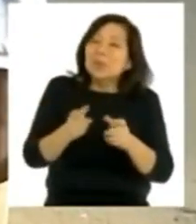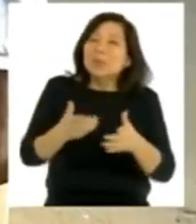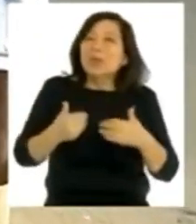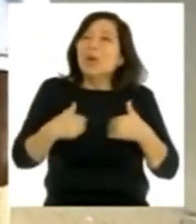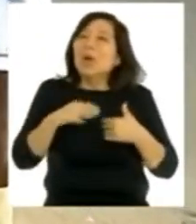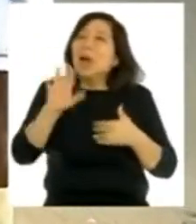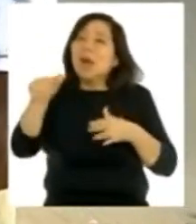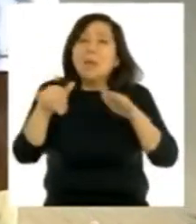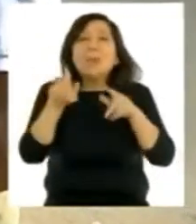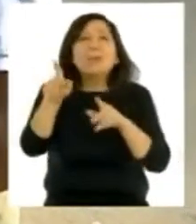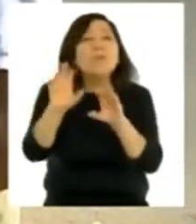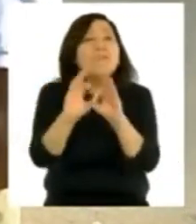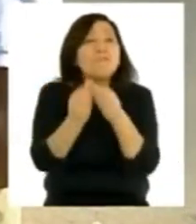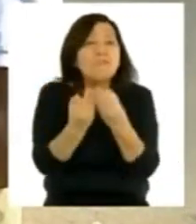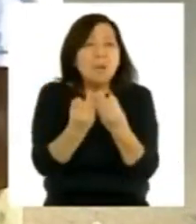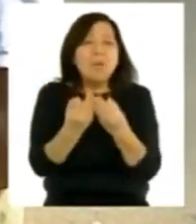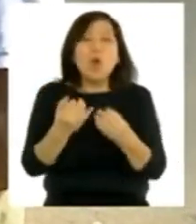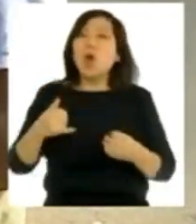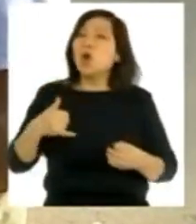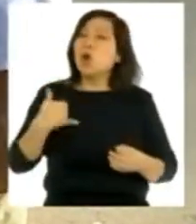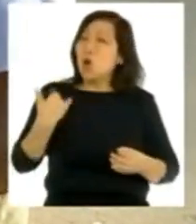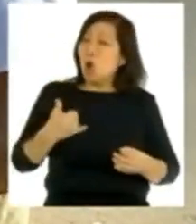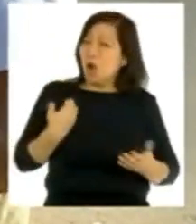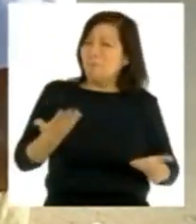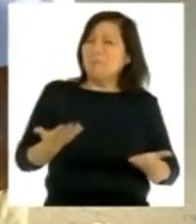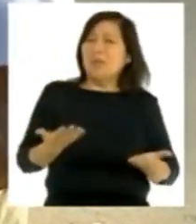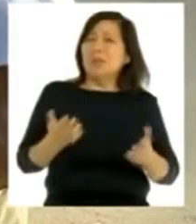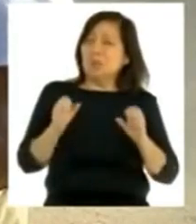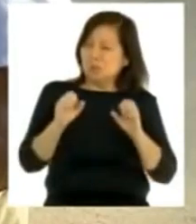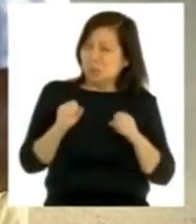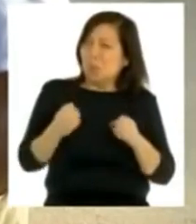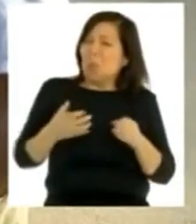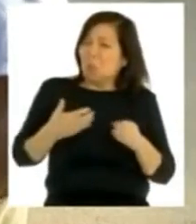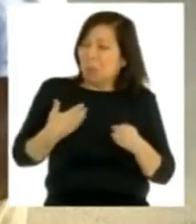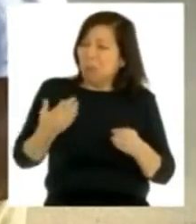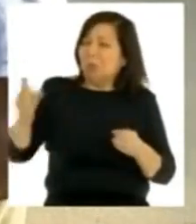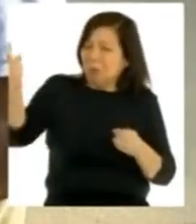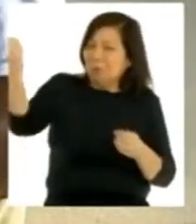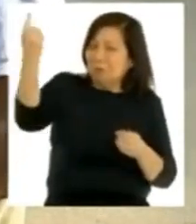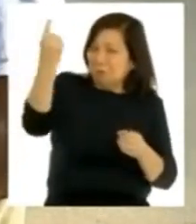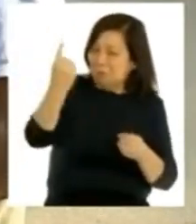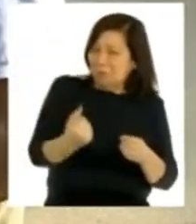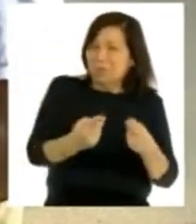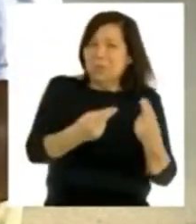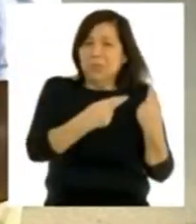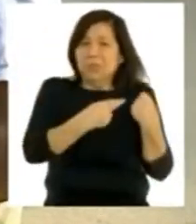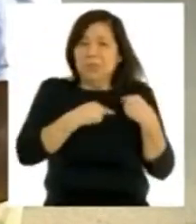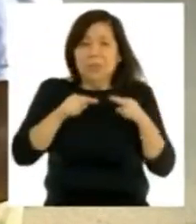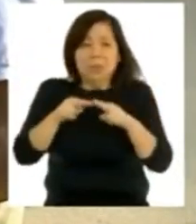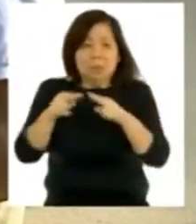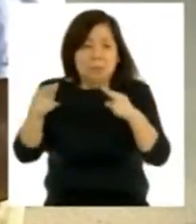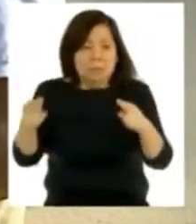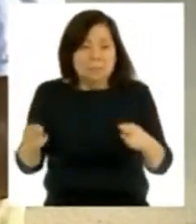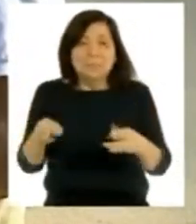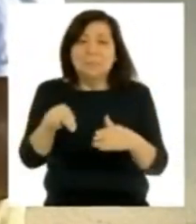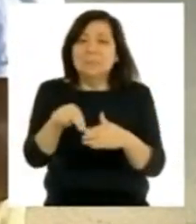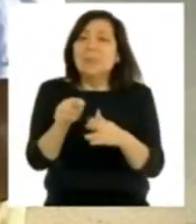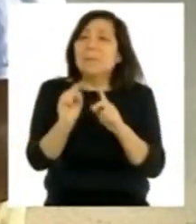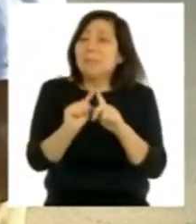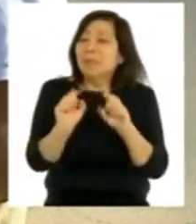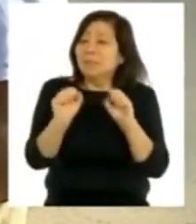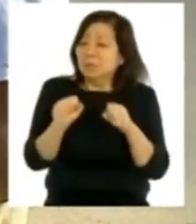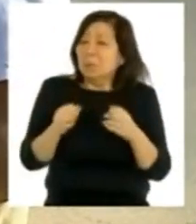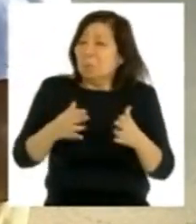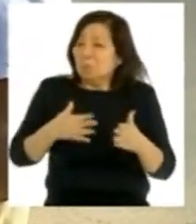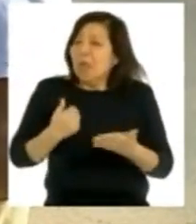llamen a sus familiares, que son jóvenes, que son aptos para poder ocupar el cargo de miembros de mesa, para que así